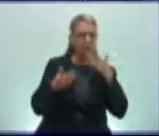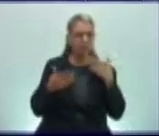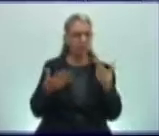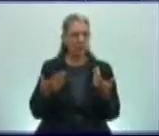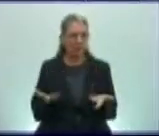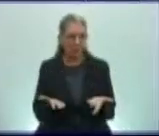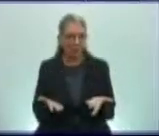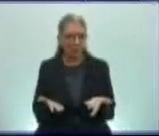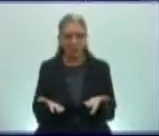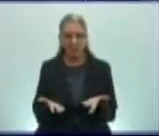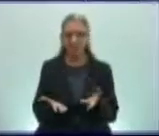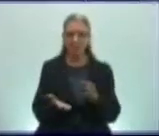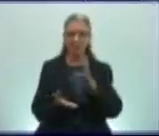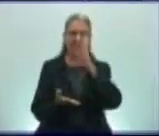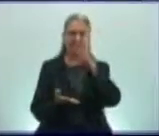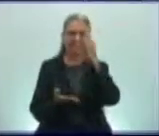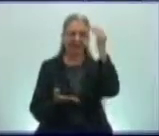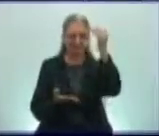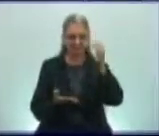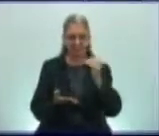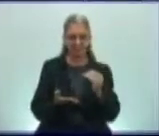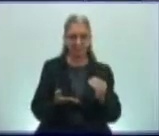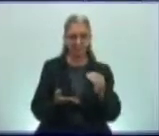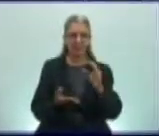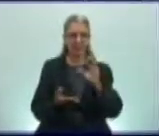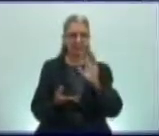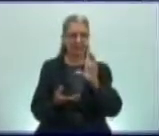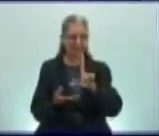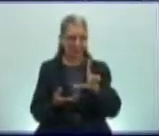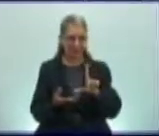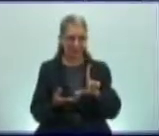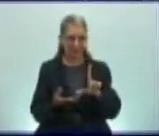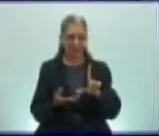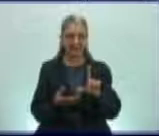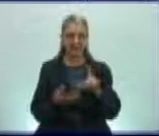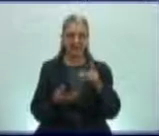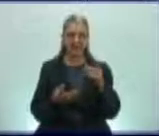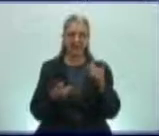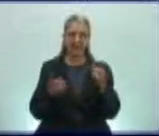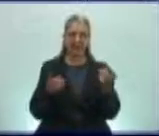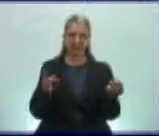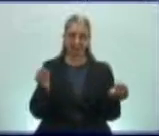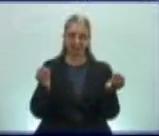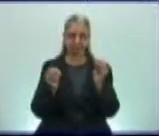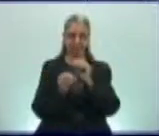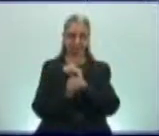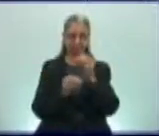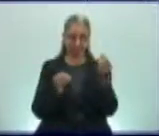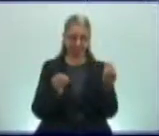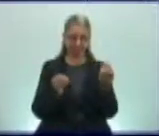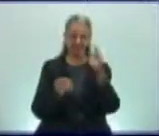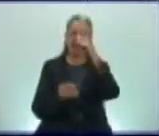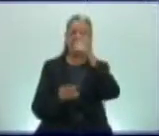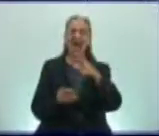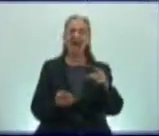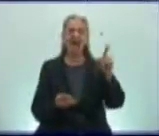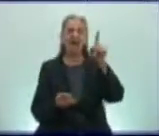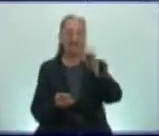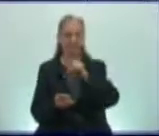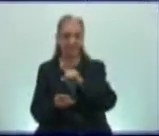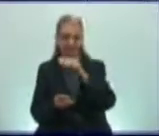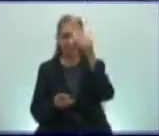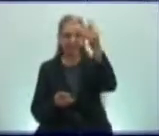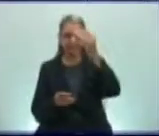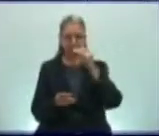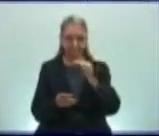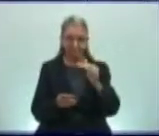para calcular. Te propongo entonces sustituir los valores, pero